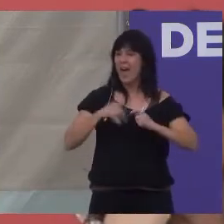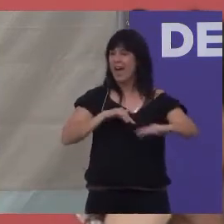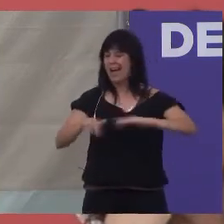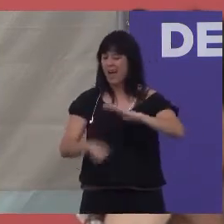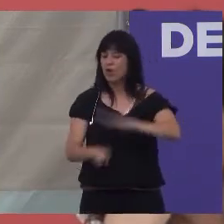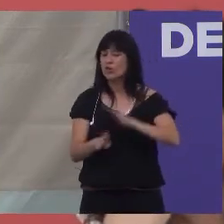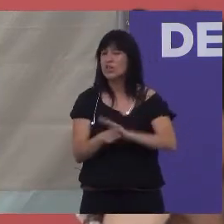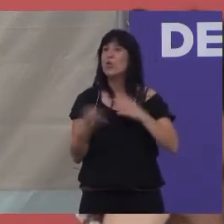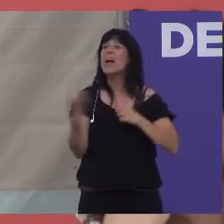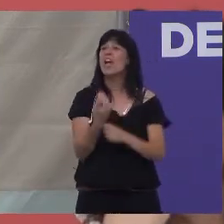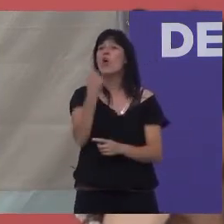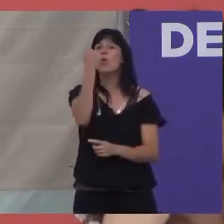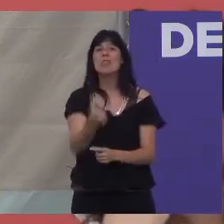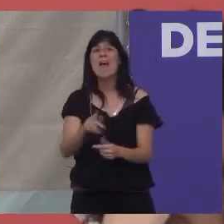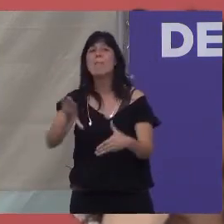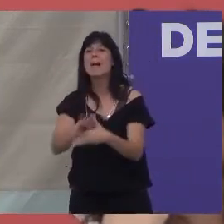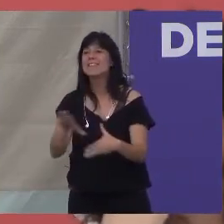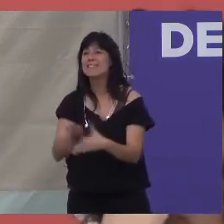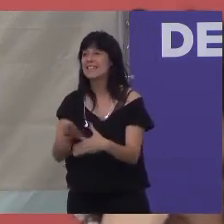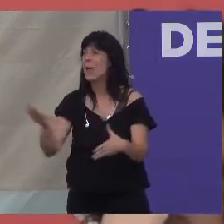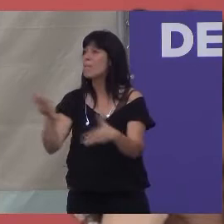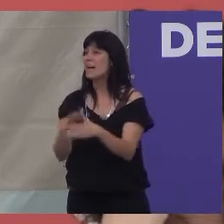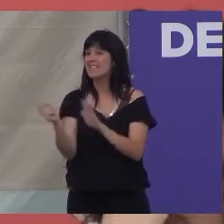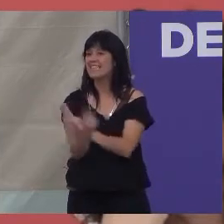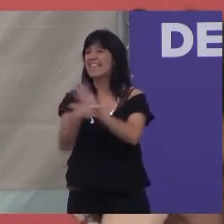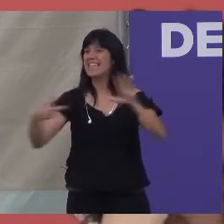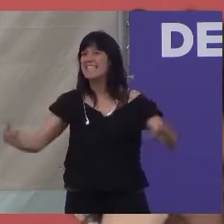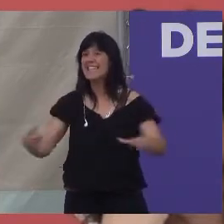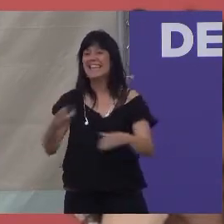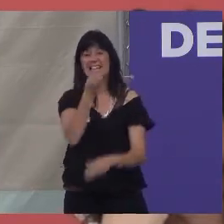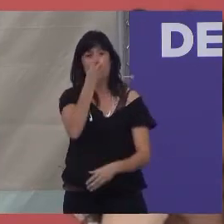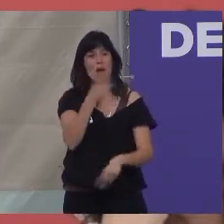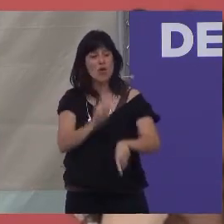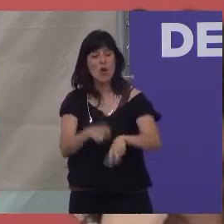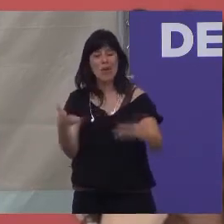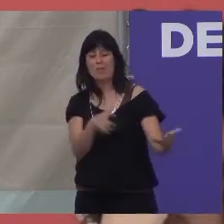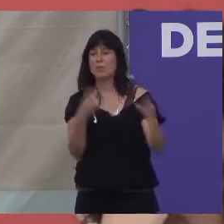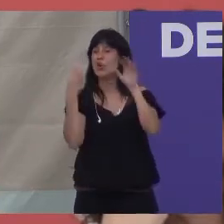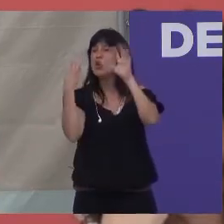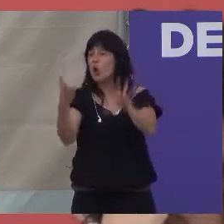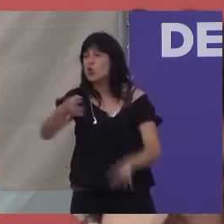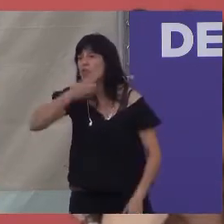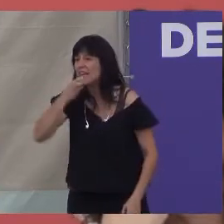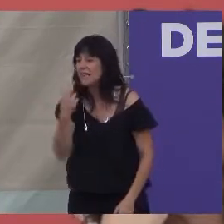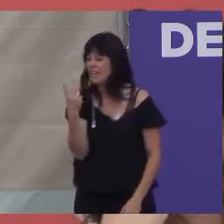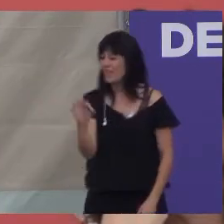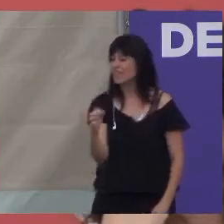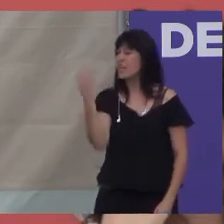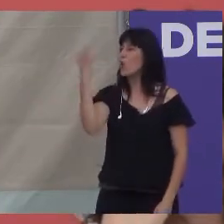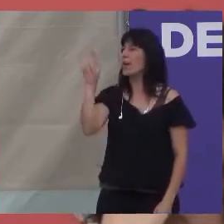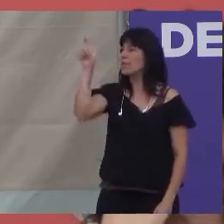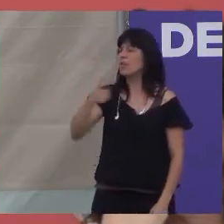un martes mágico, un martes 17 de mayo, donde a las 8 de la tarde más o menos 20 o 40 personas dijeron nos vamos a